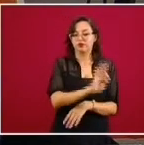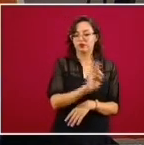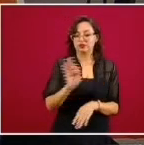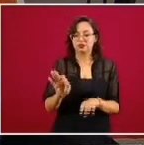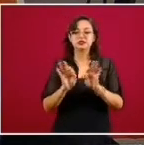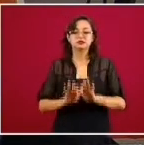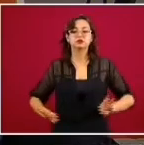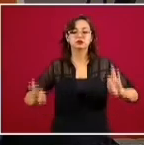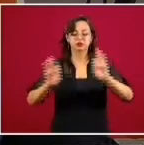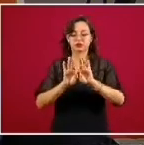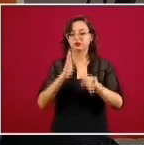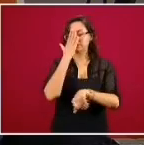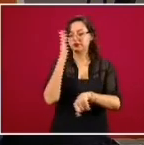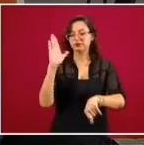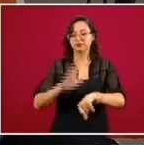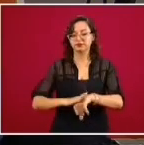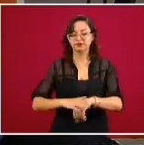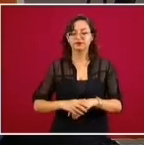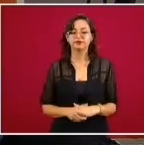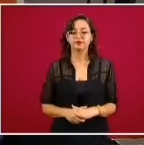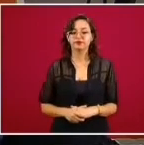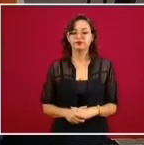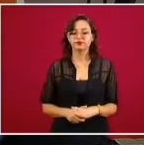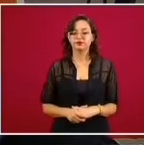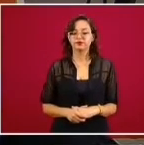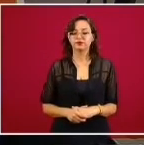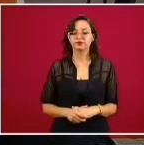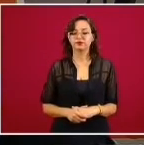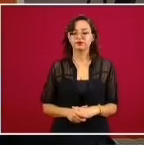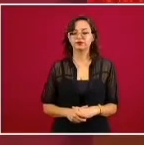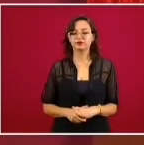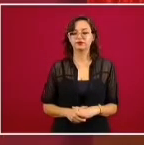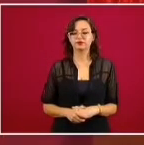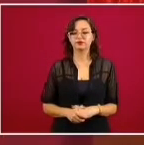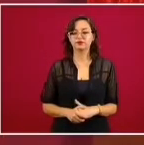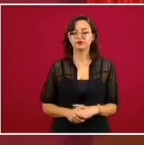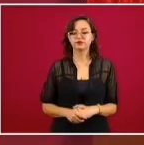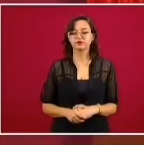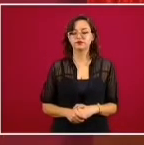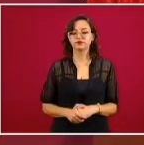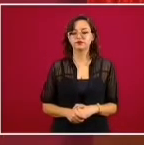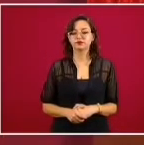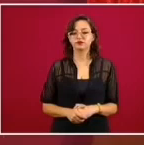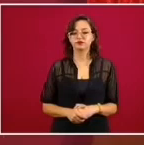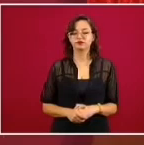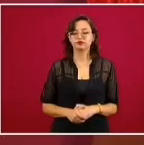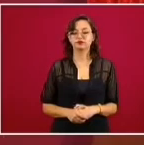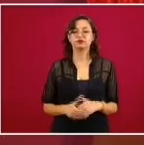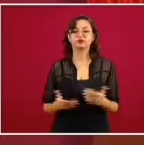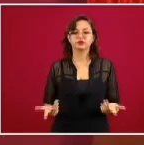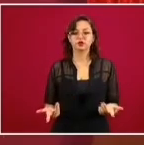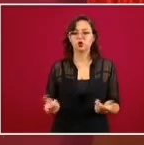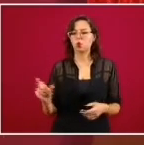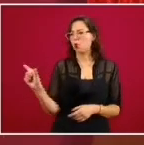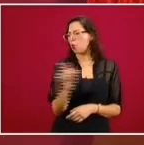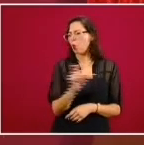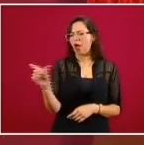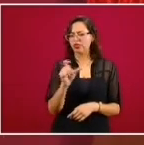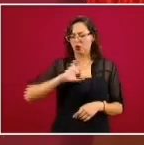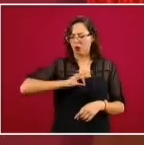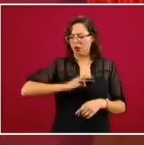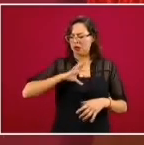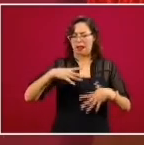importantes. Hay un intervalo de fechas posibles para el pico máximo de la